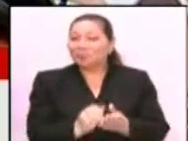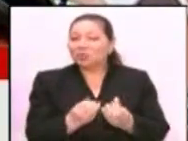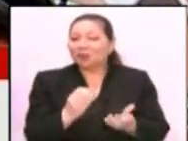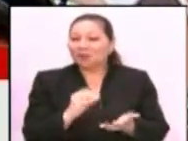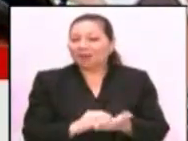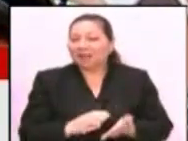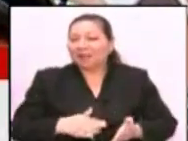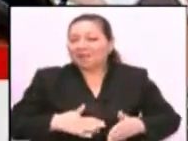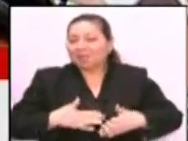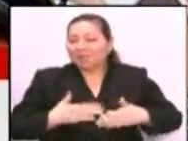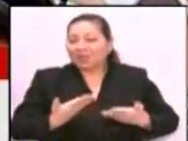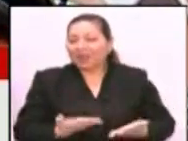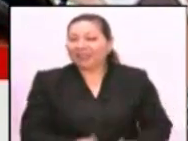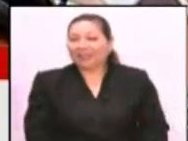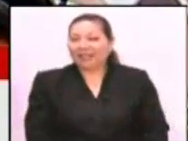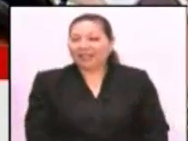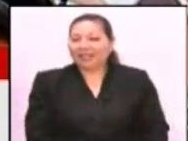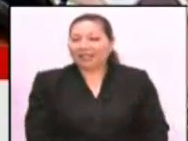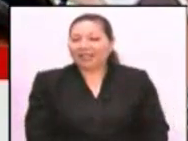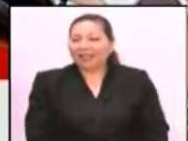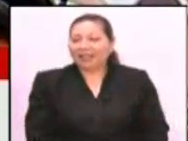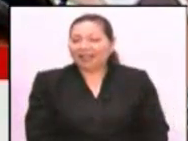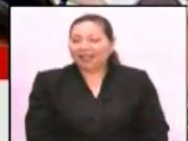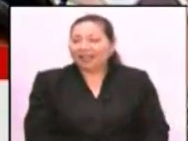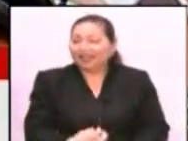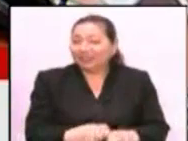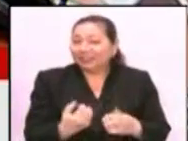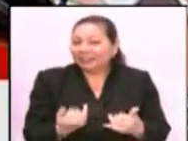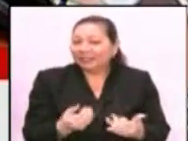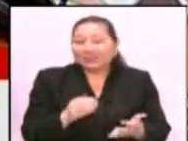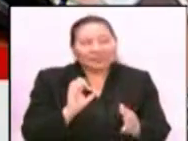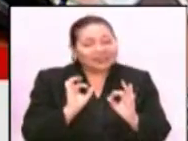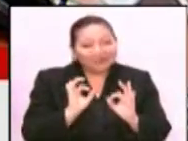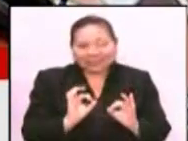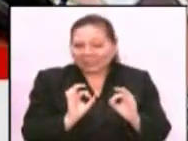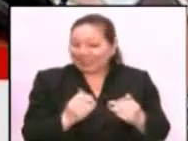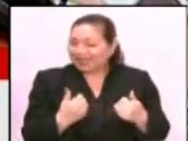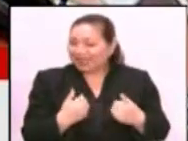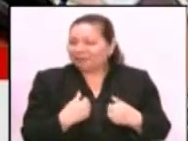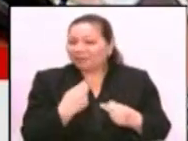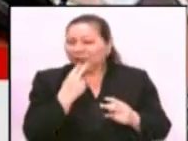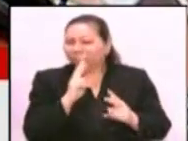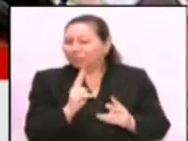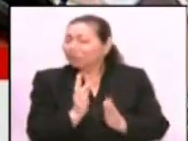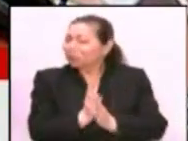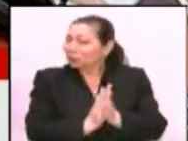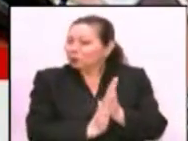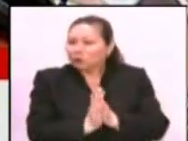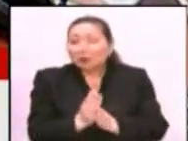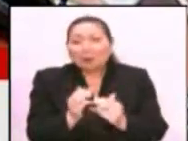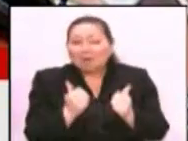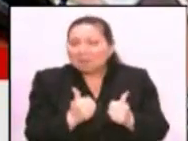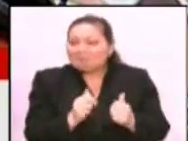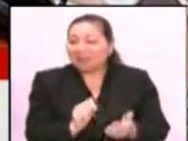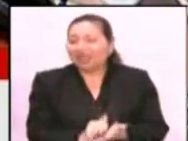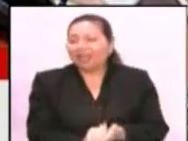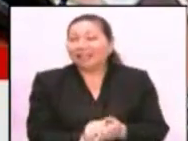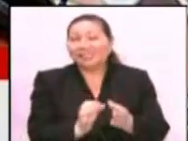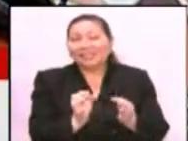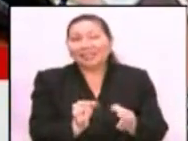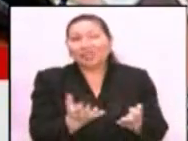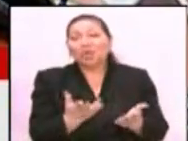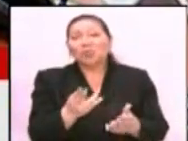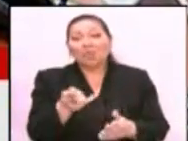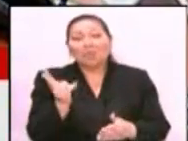mucho para que podamos caminar este empeño que tienen, esta constancia que tienen, porque los he visto muy interesados. Y seguramente